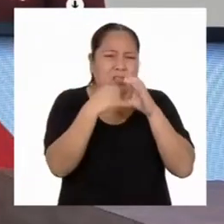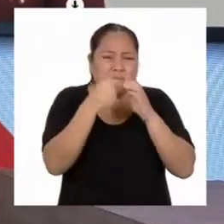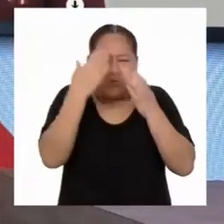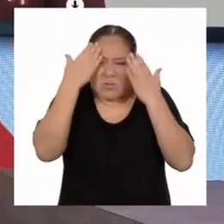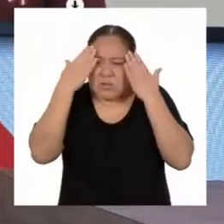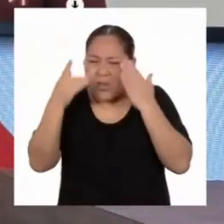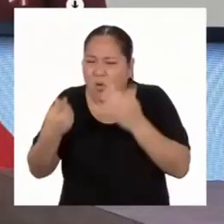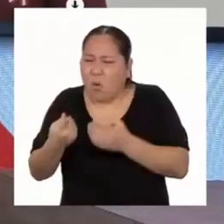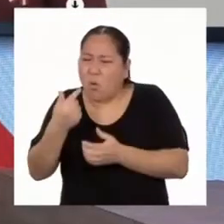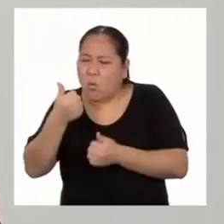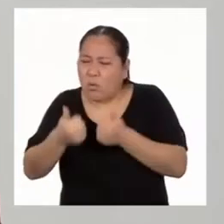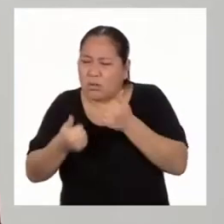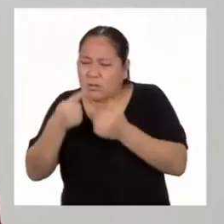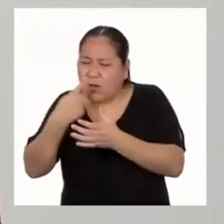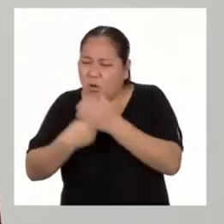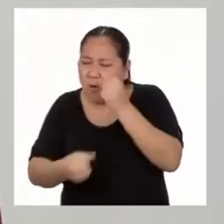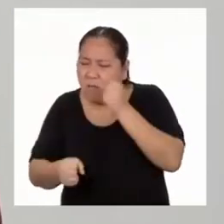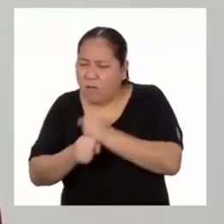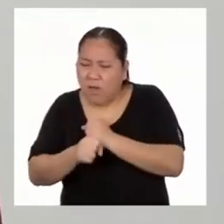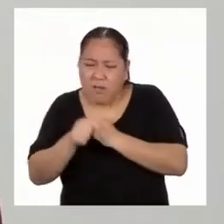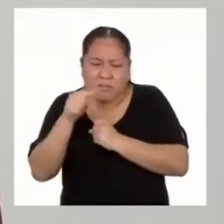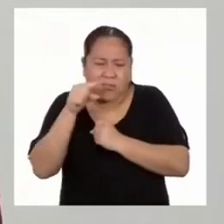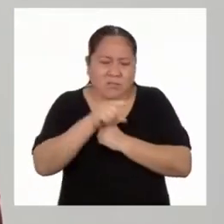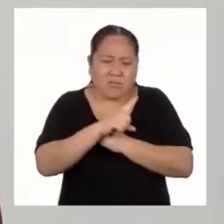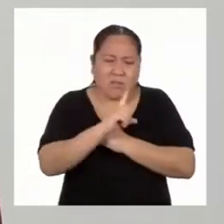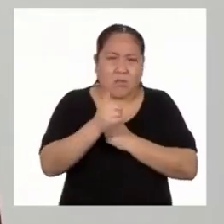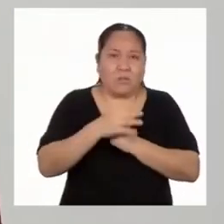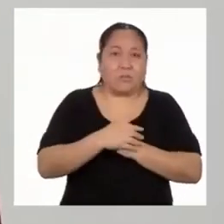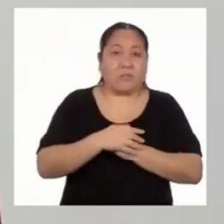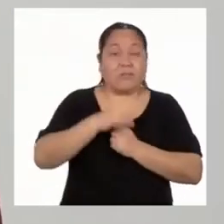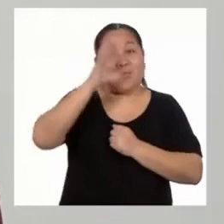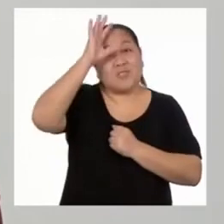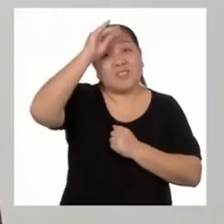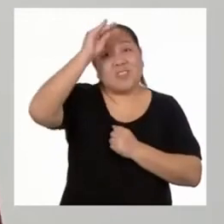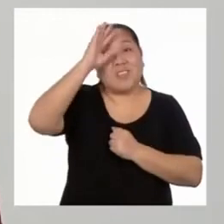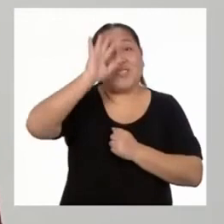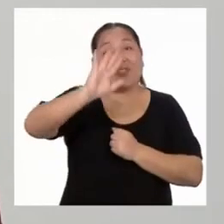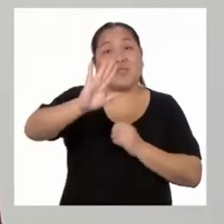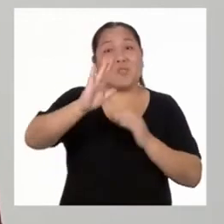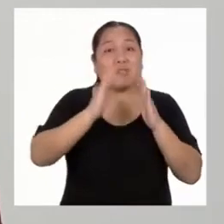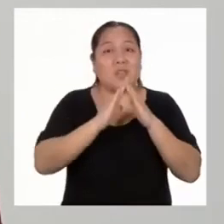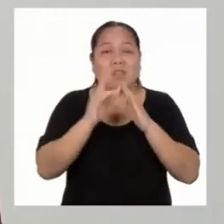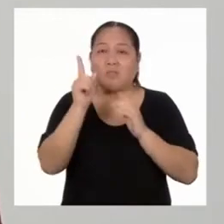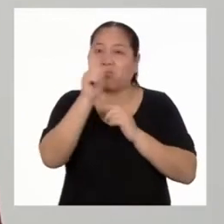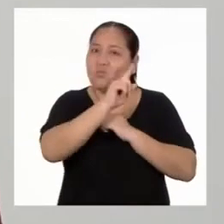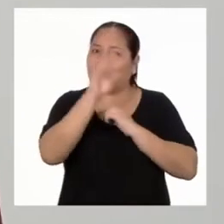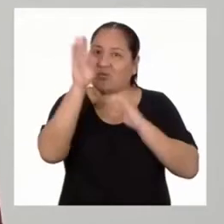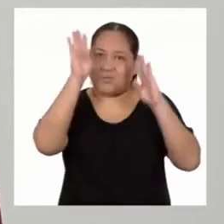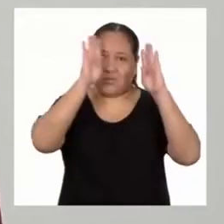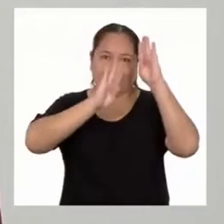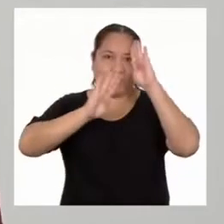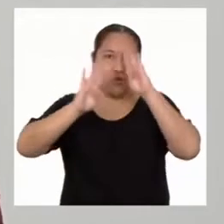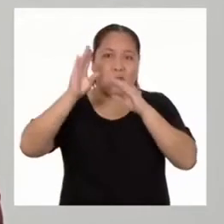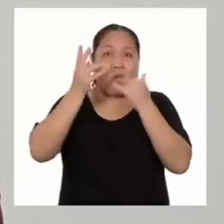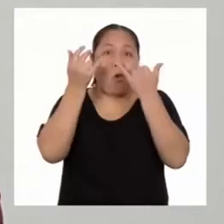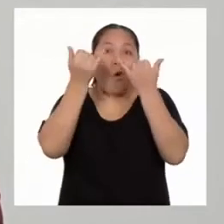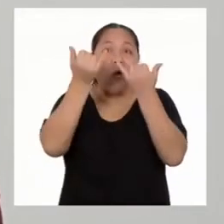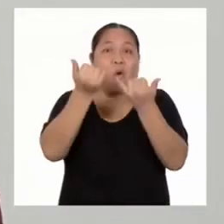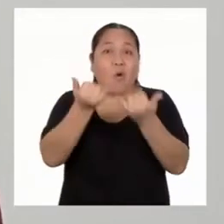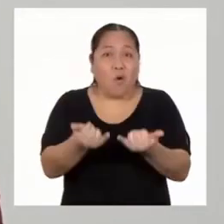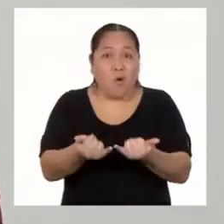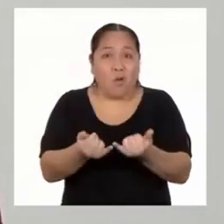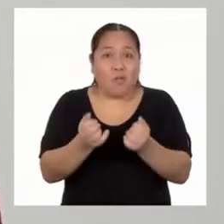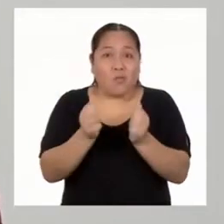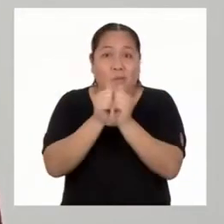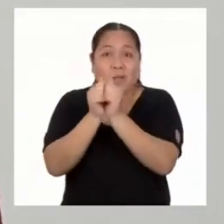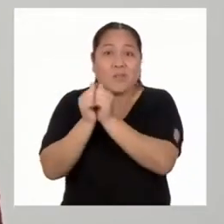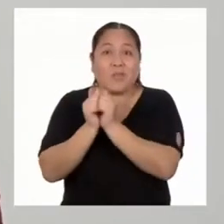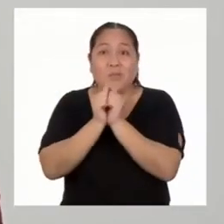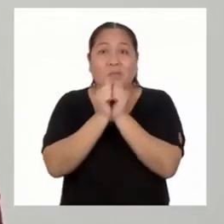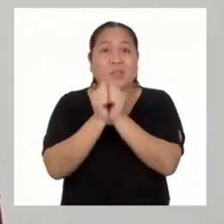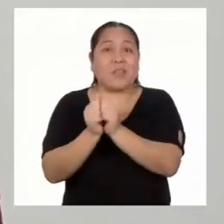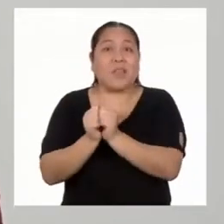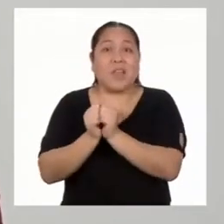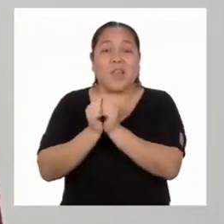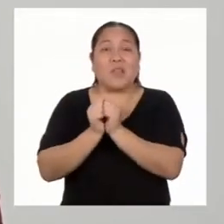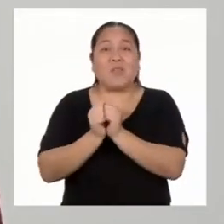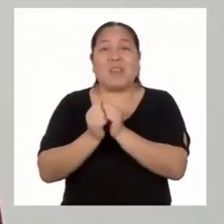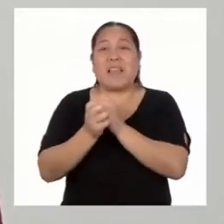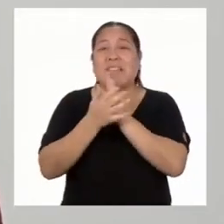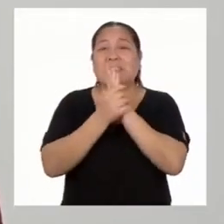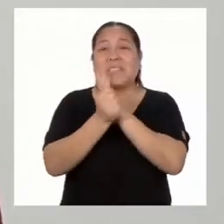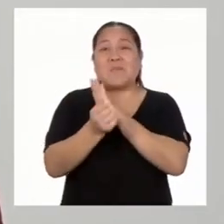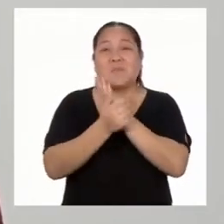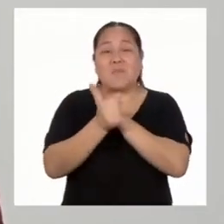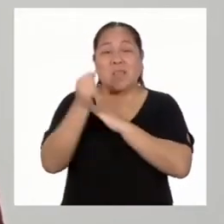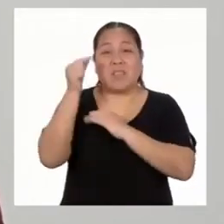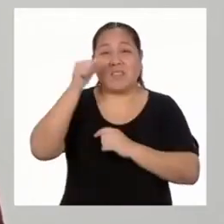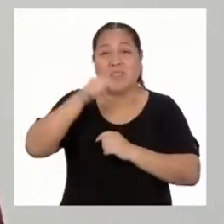confiable y cuál no. Chicas y chicos en sus casas, no se preocupen. Hoy nos va a acompañar un experto en el tema